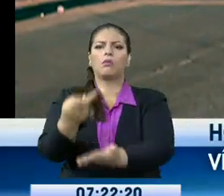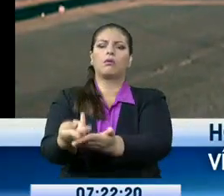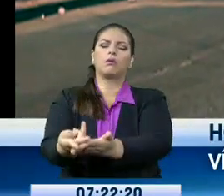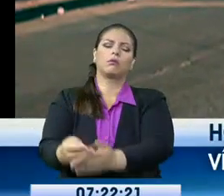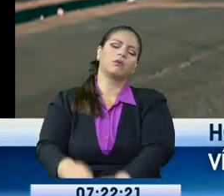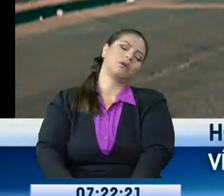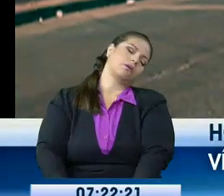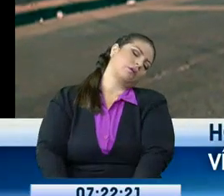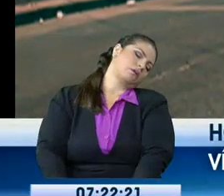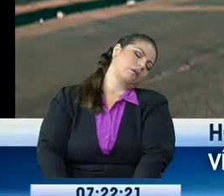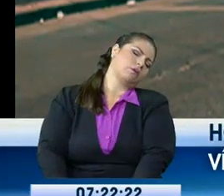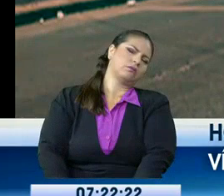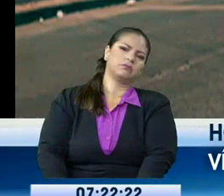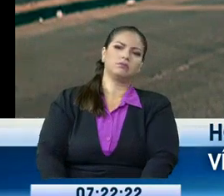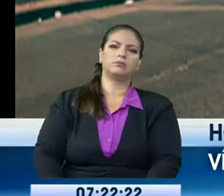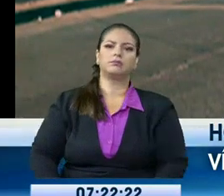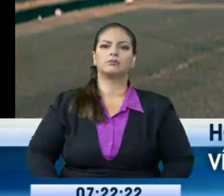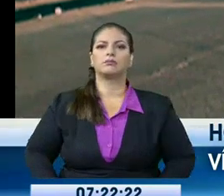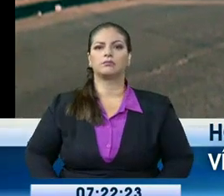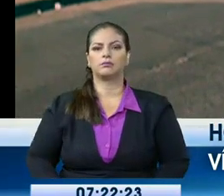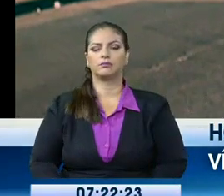Oeste.